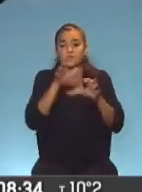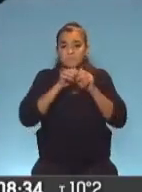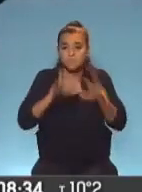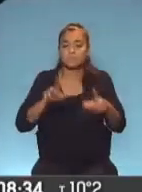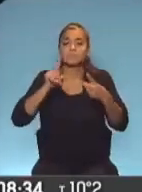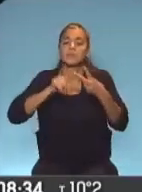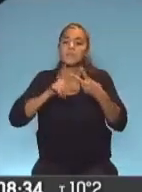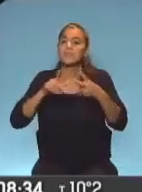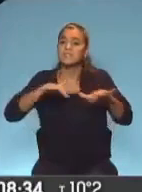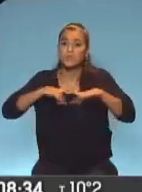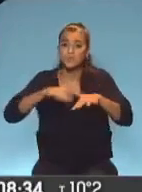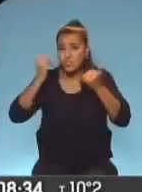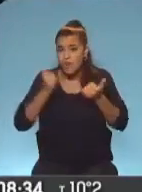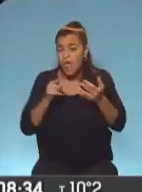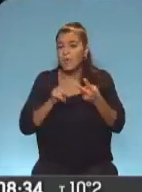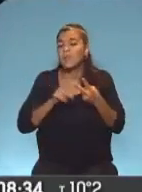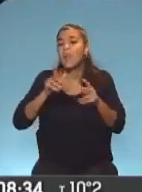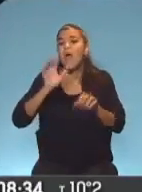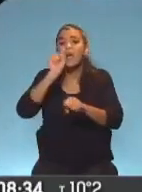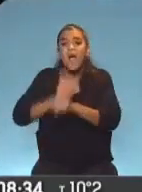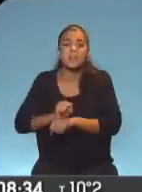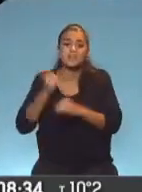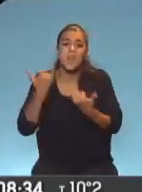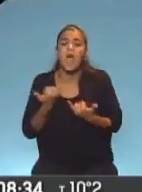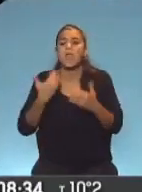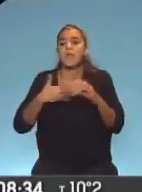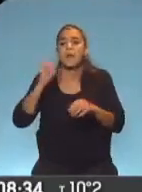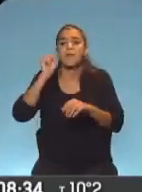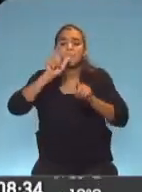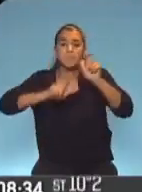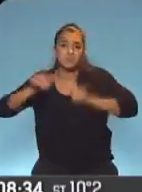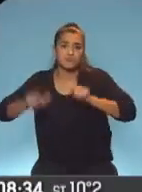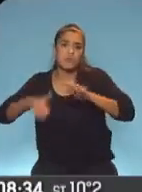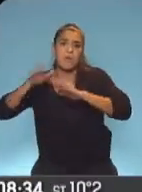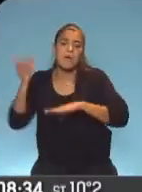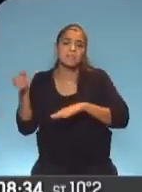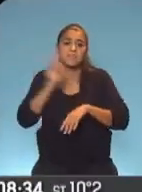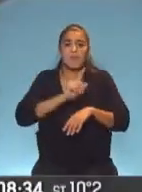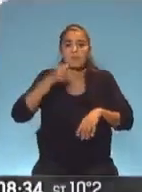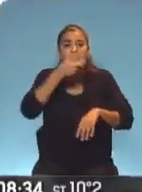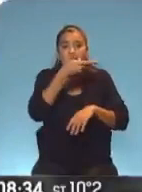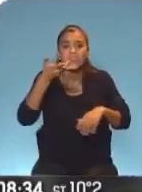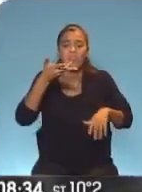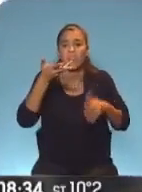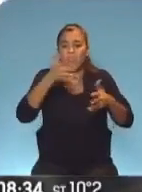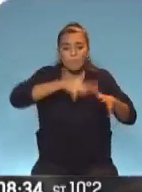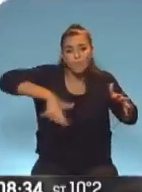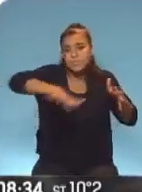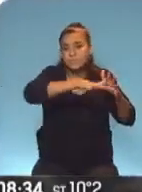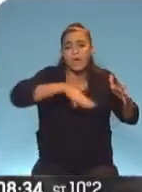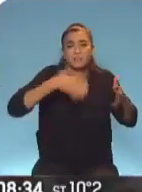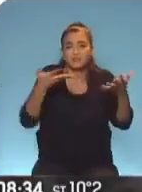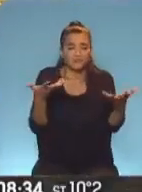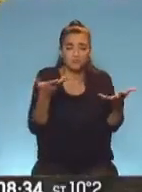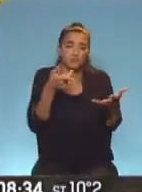pero hay una situación permanente, que es que en las cárceles hay más presos que capacidad para albergarlos. Sí, sin duda, y eso constituye un